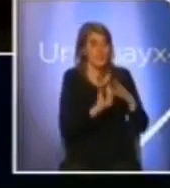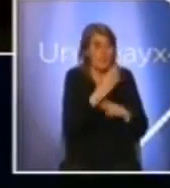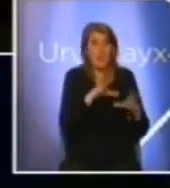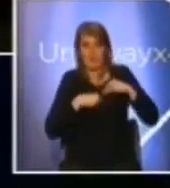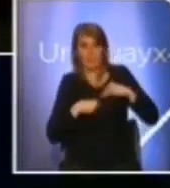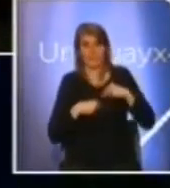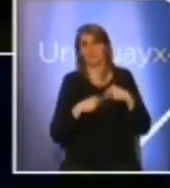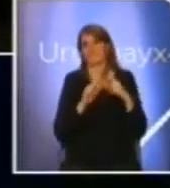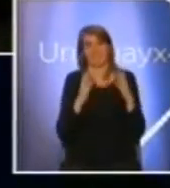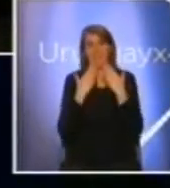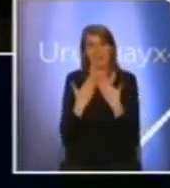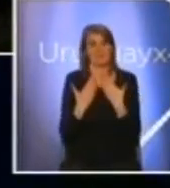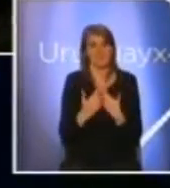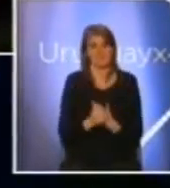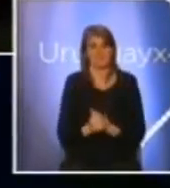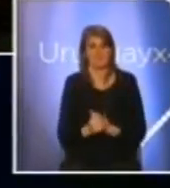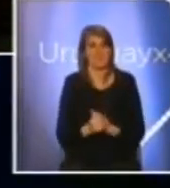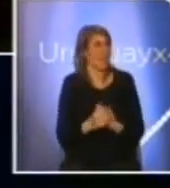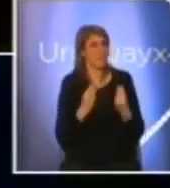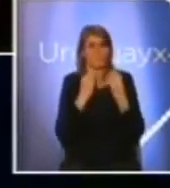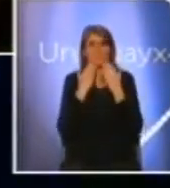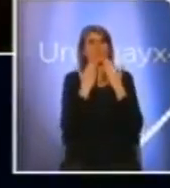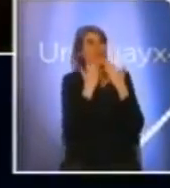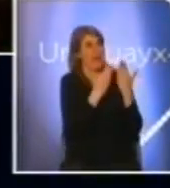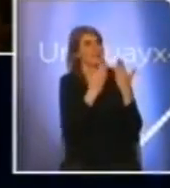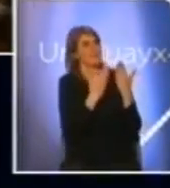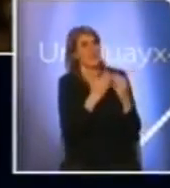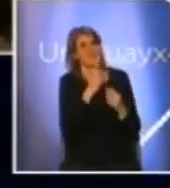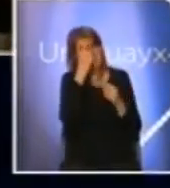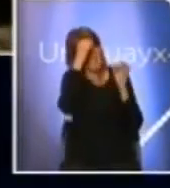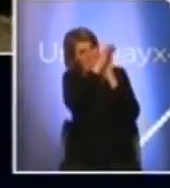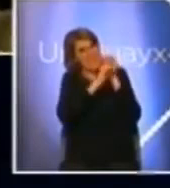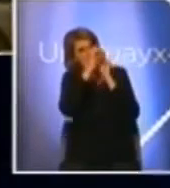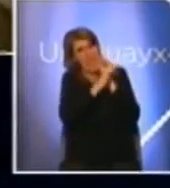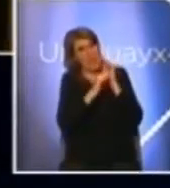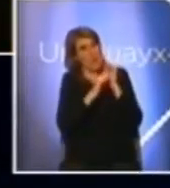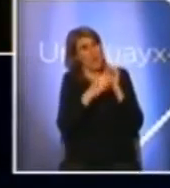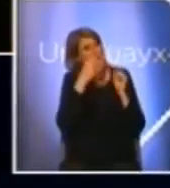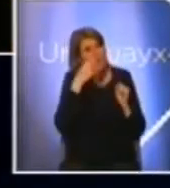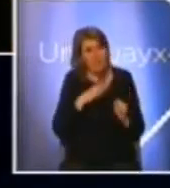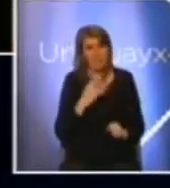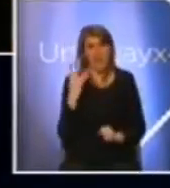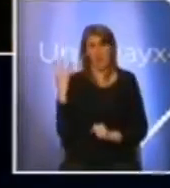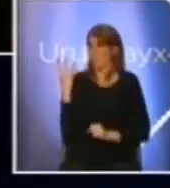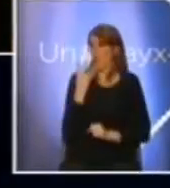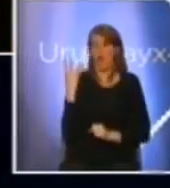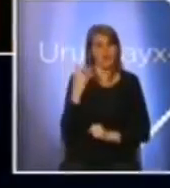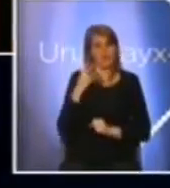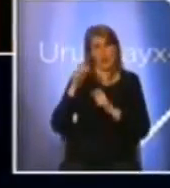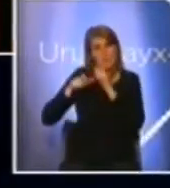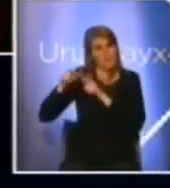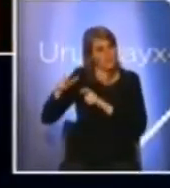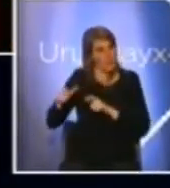gracias. Muchas gracias, ingeniero. Realmente han sido 4 aportes